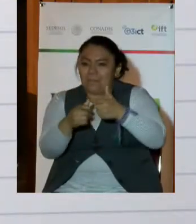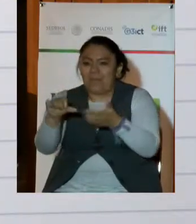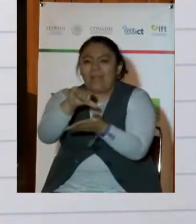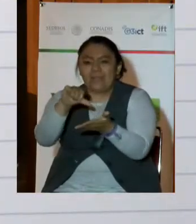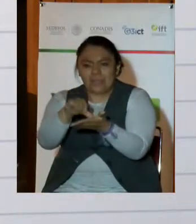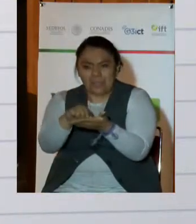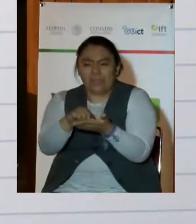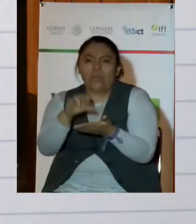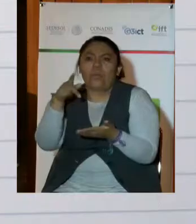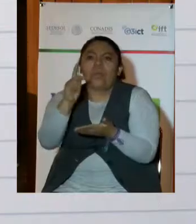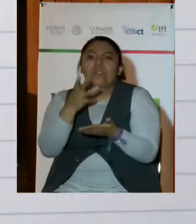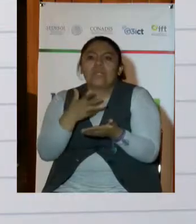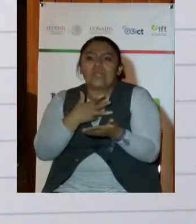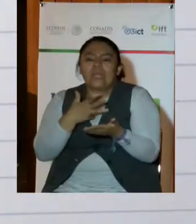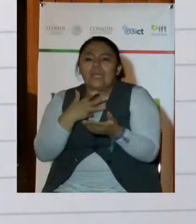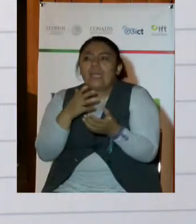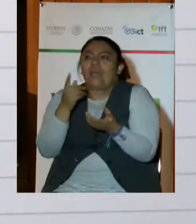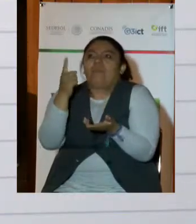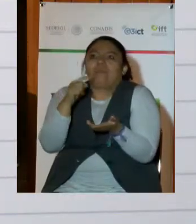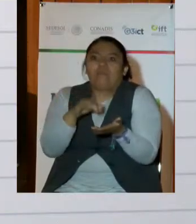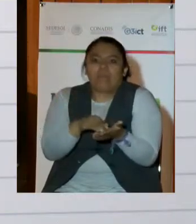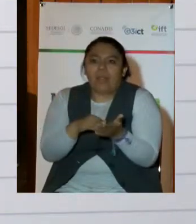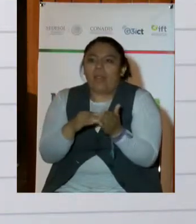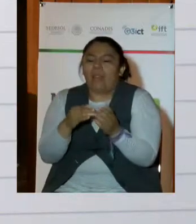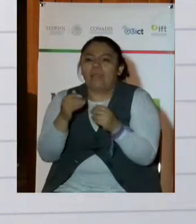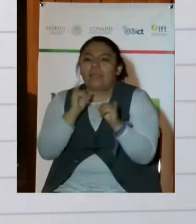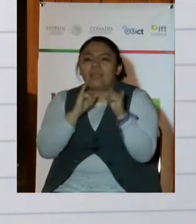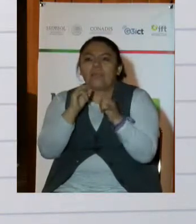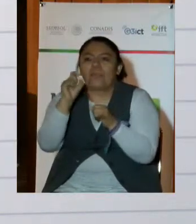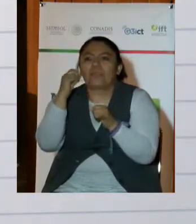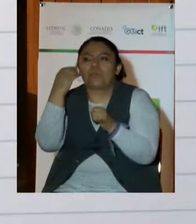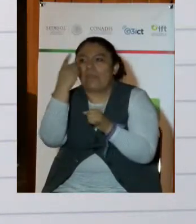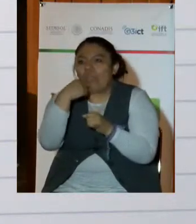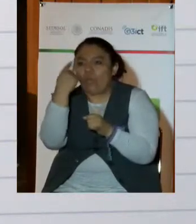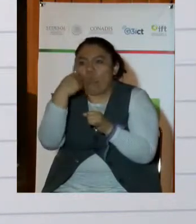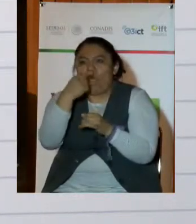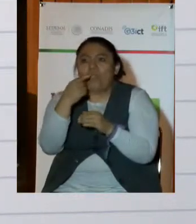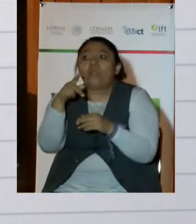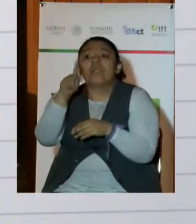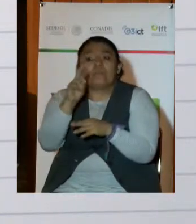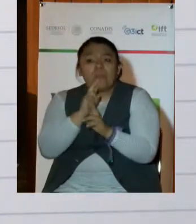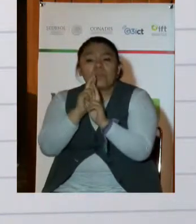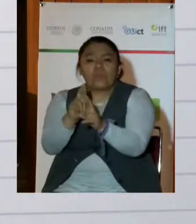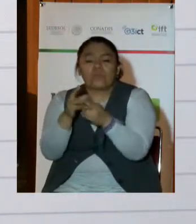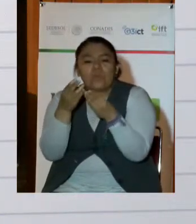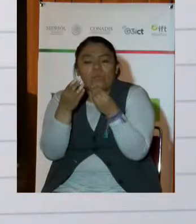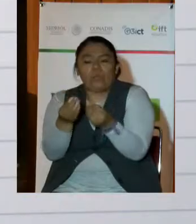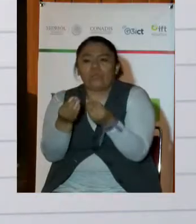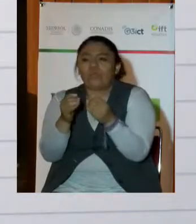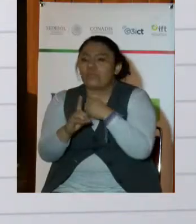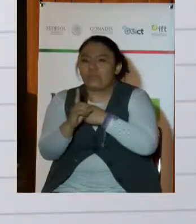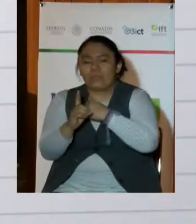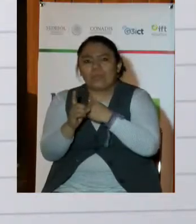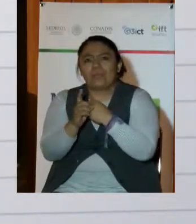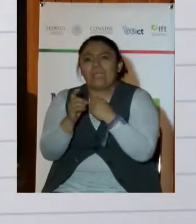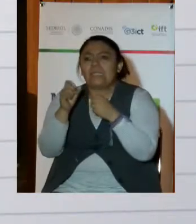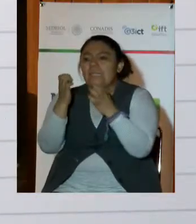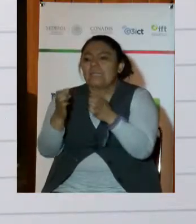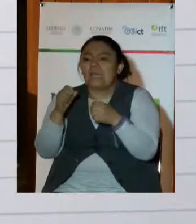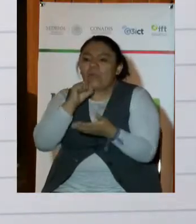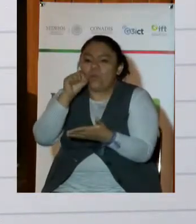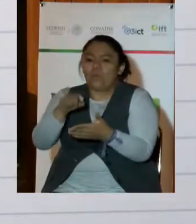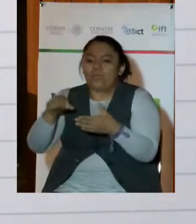puedo conectar a través de mi centro de relevo y poder comunicar al exterior, ¿no? Yo creo que ese tipo de proyectos que no son, sí